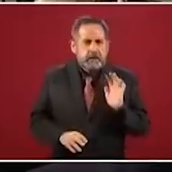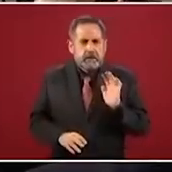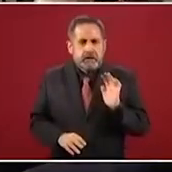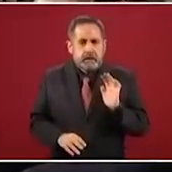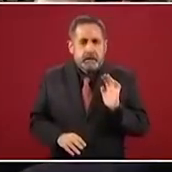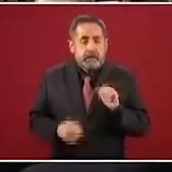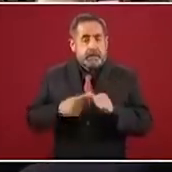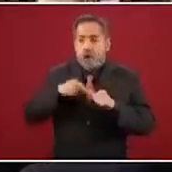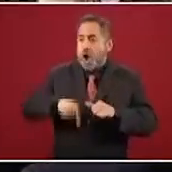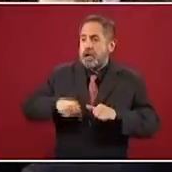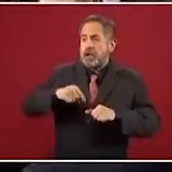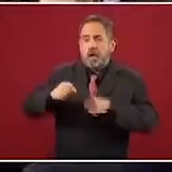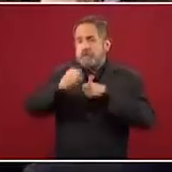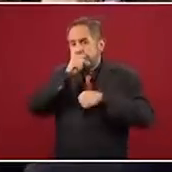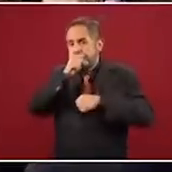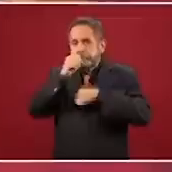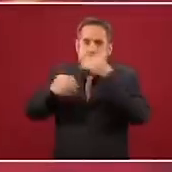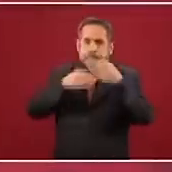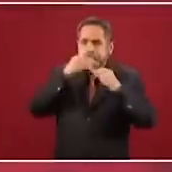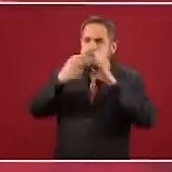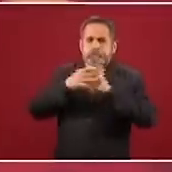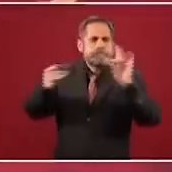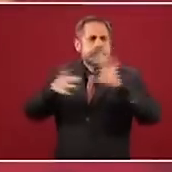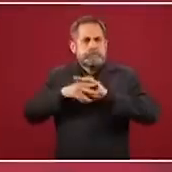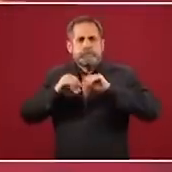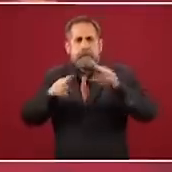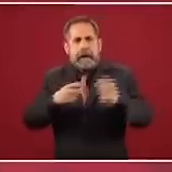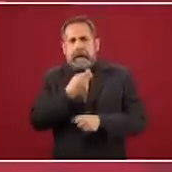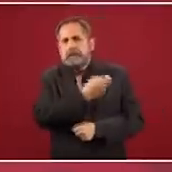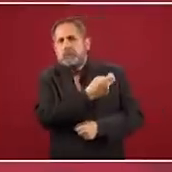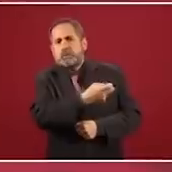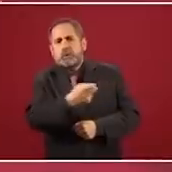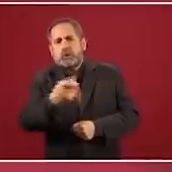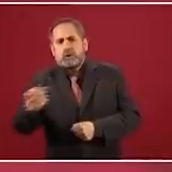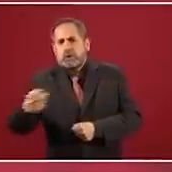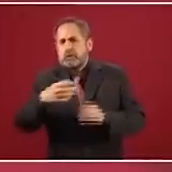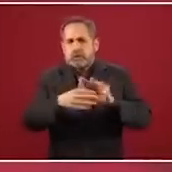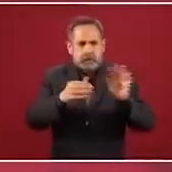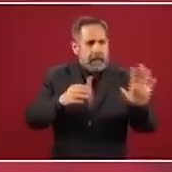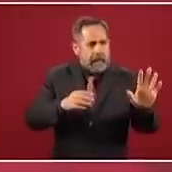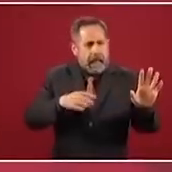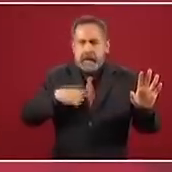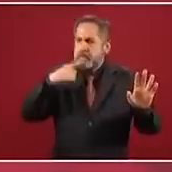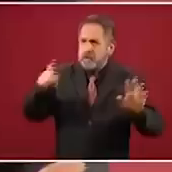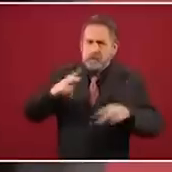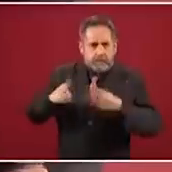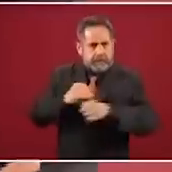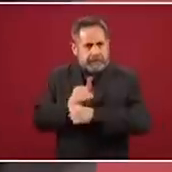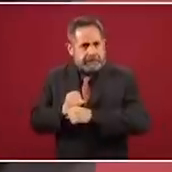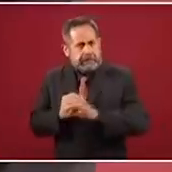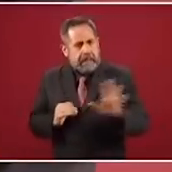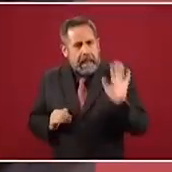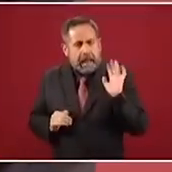aquí, todas las denuncias, ¿sí?, investigar.